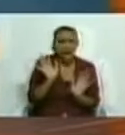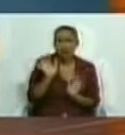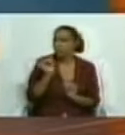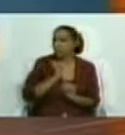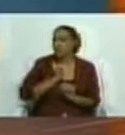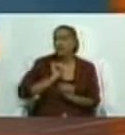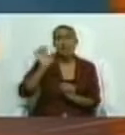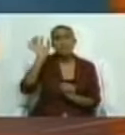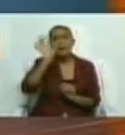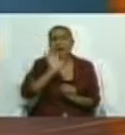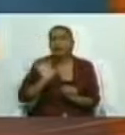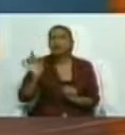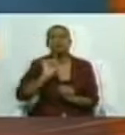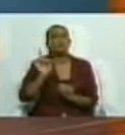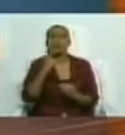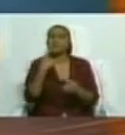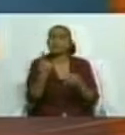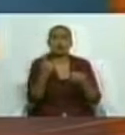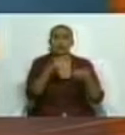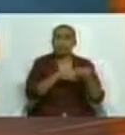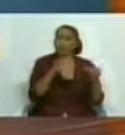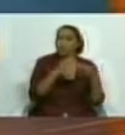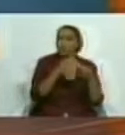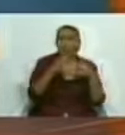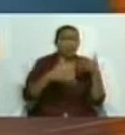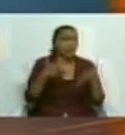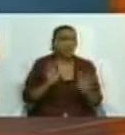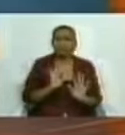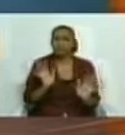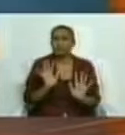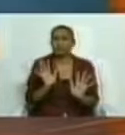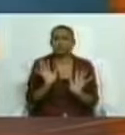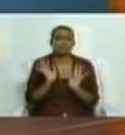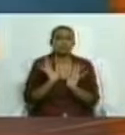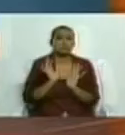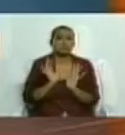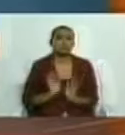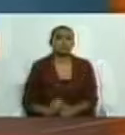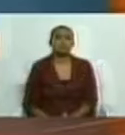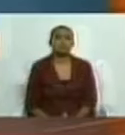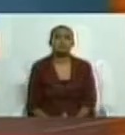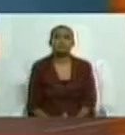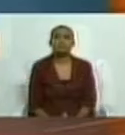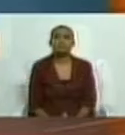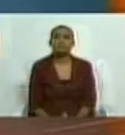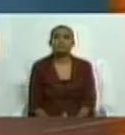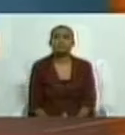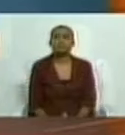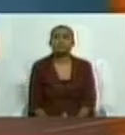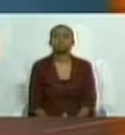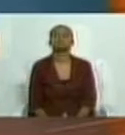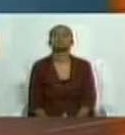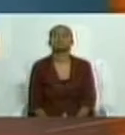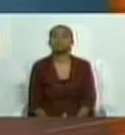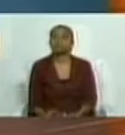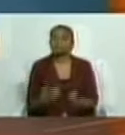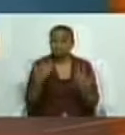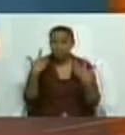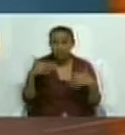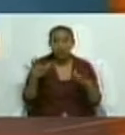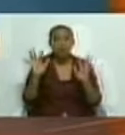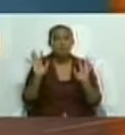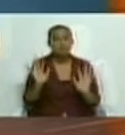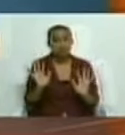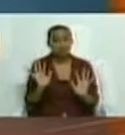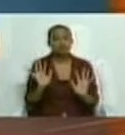poder a dicha organización que en realidad nunca ha tenido y lo peor se está construyendo una